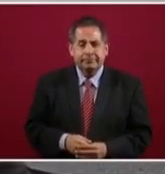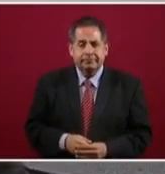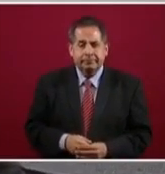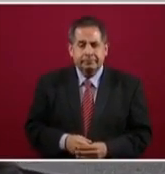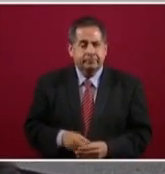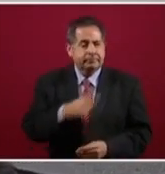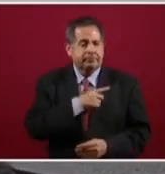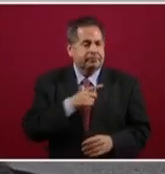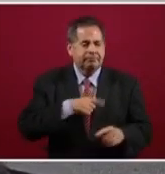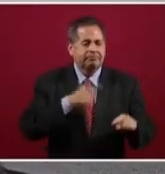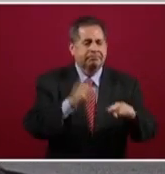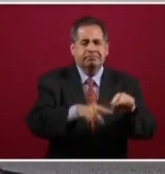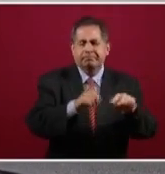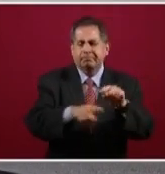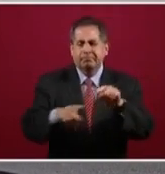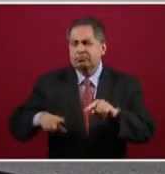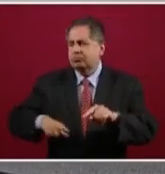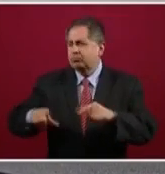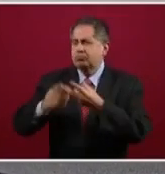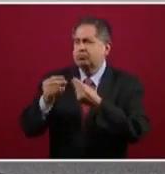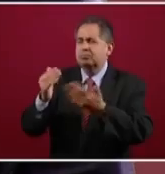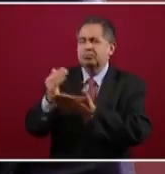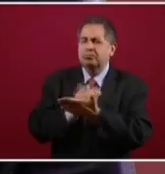Que había que desaparecer el Estado,